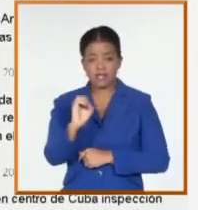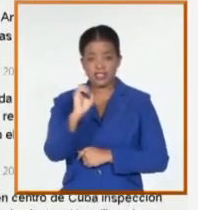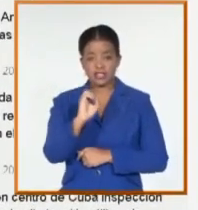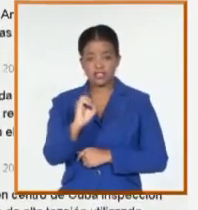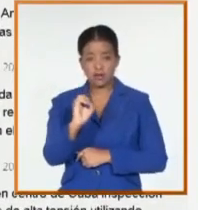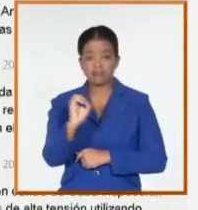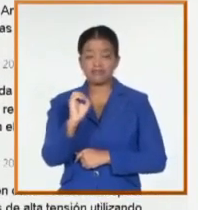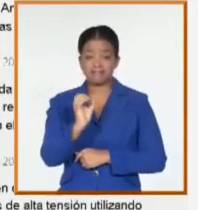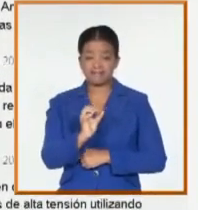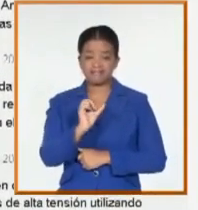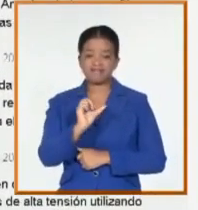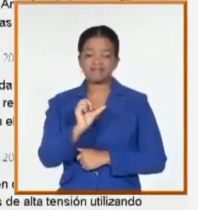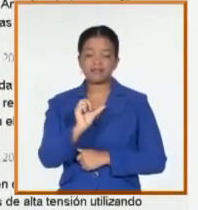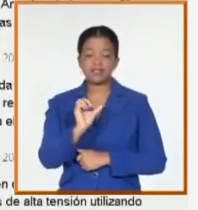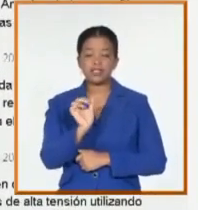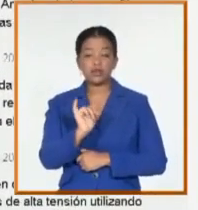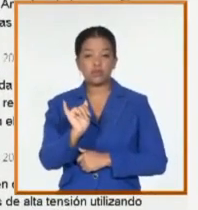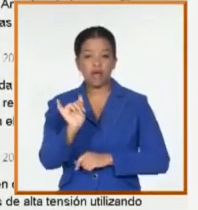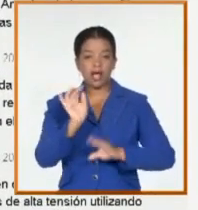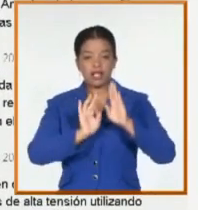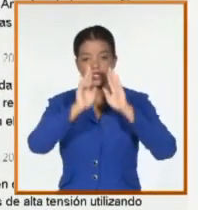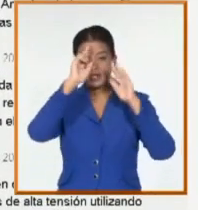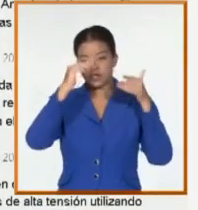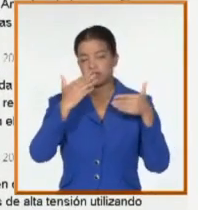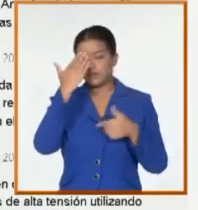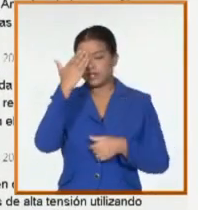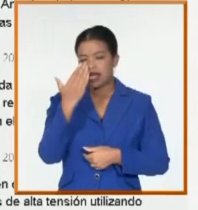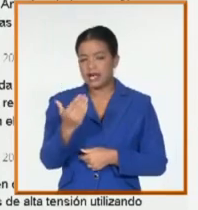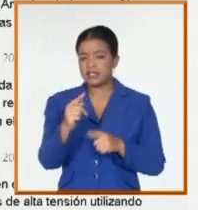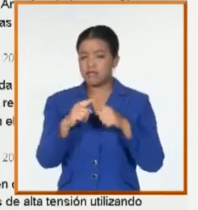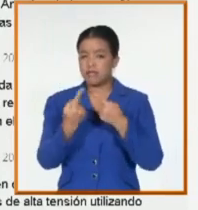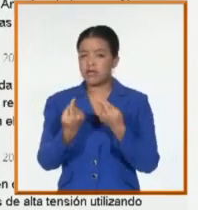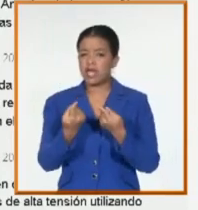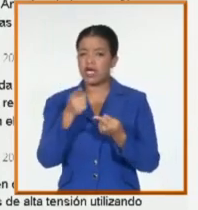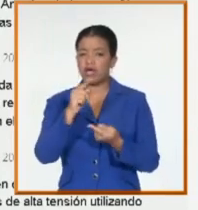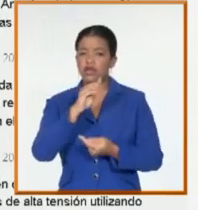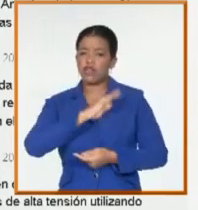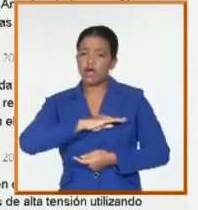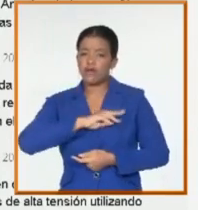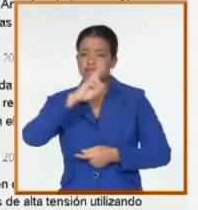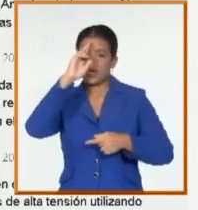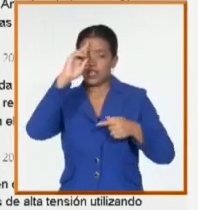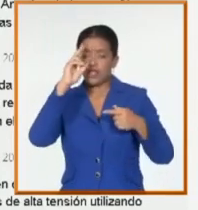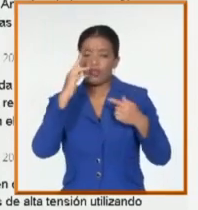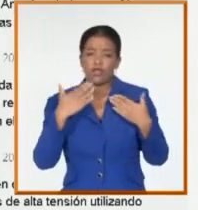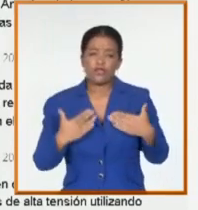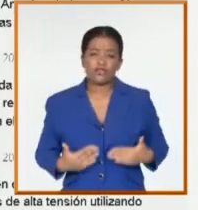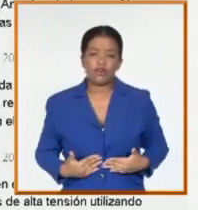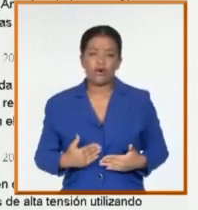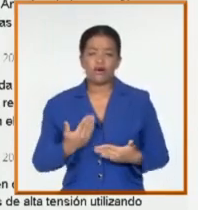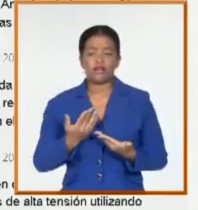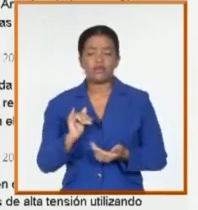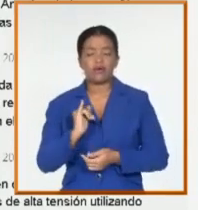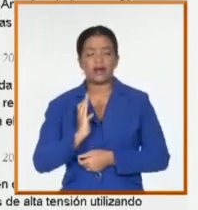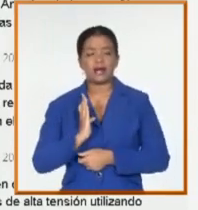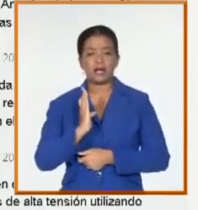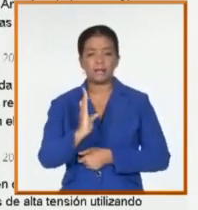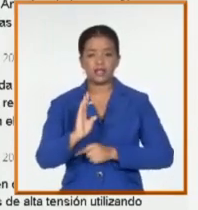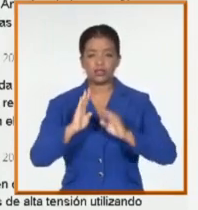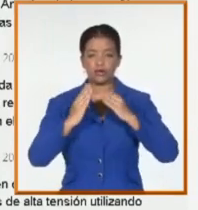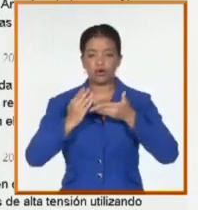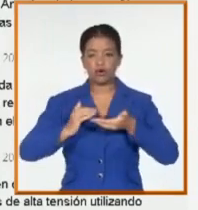este reconocimiento al doctor Espinoza cuya humildad y compromiso le han hecho ganar también cariño y respeto entre sus colegas